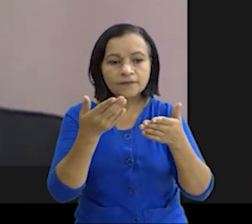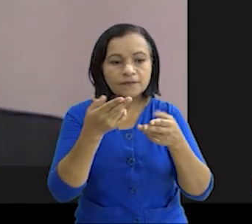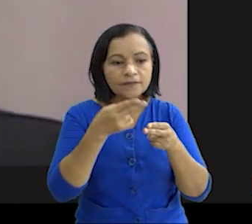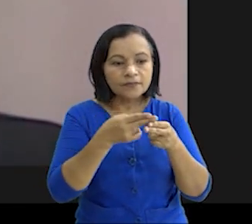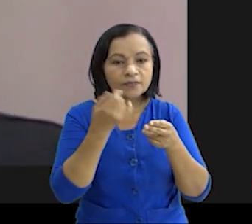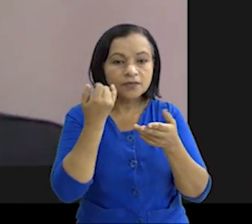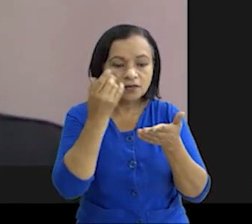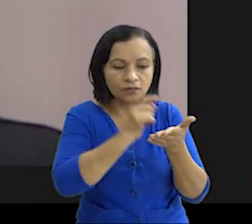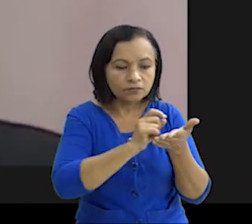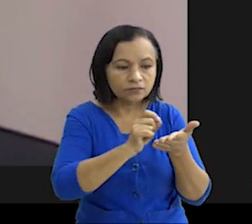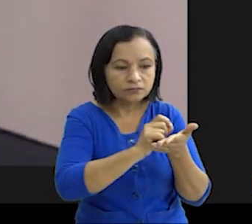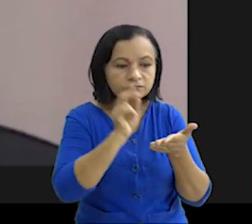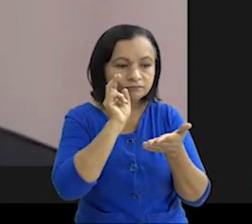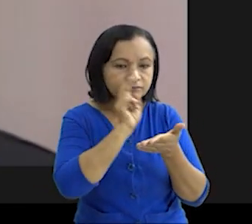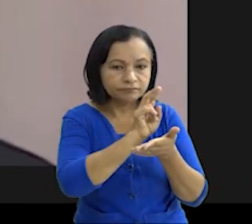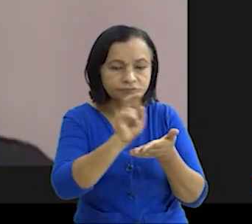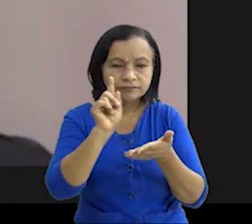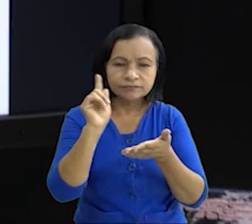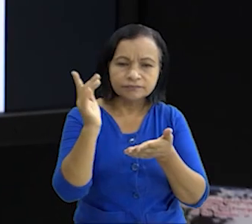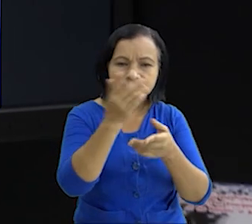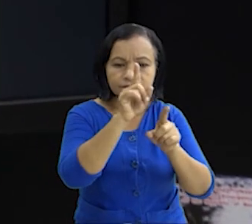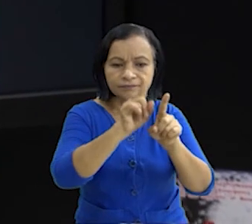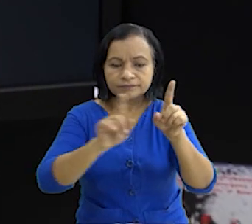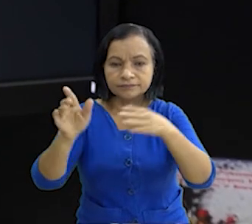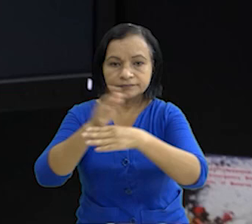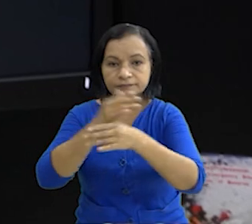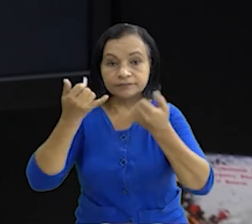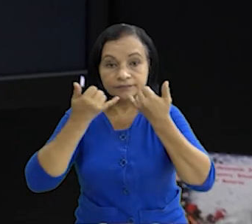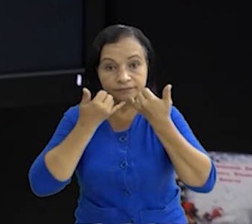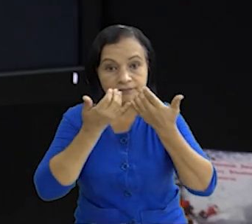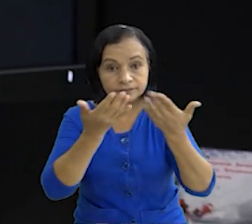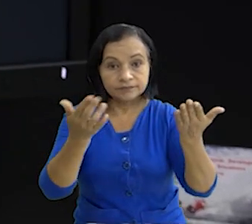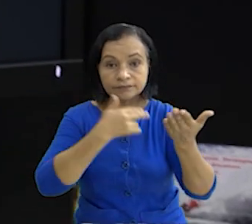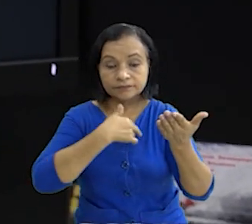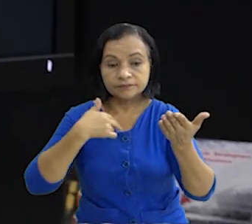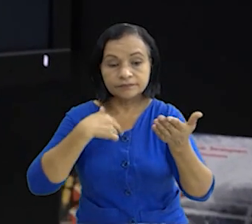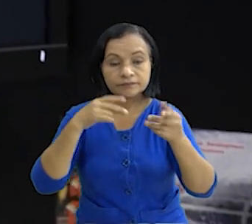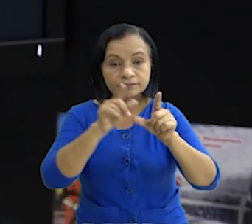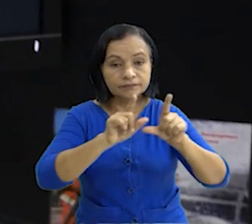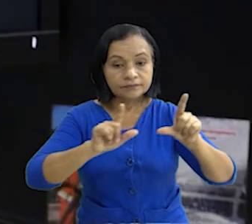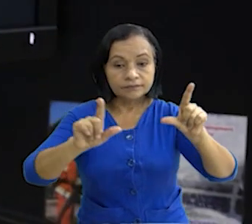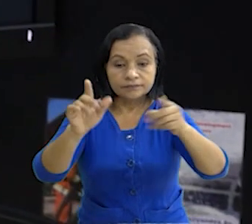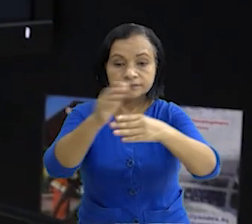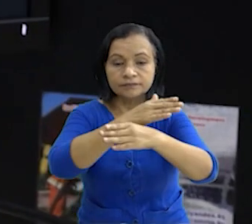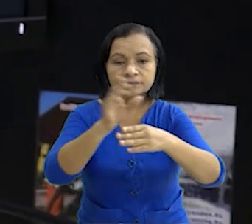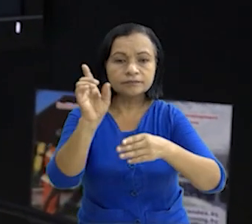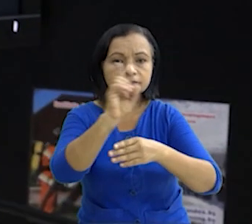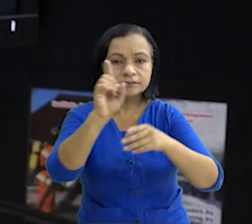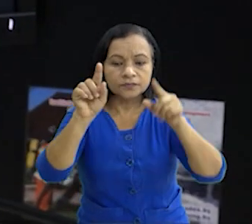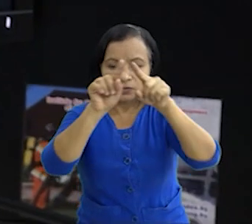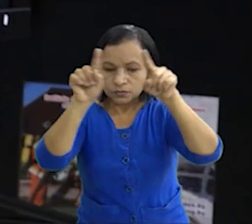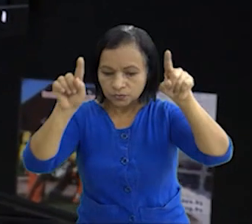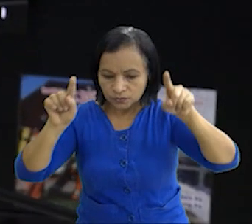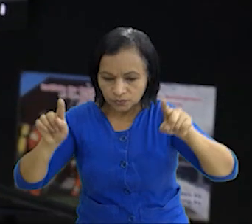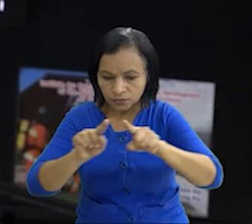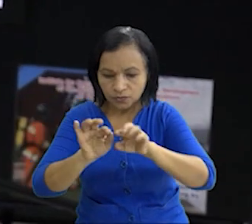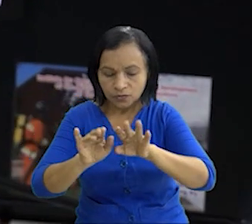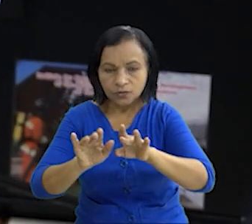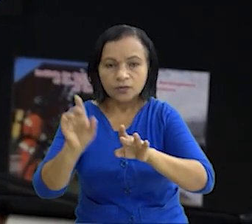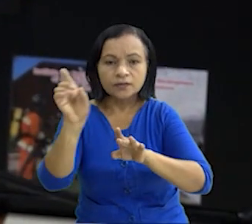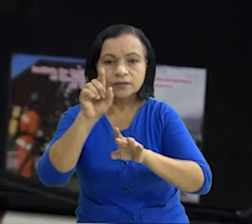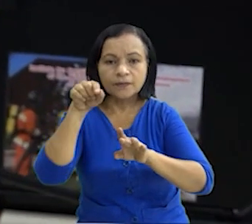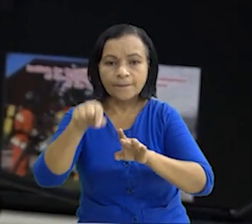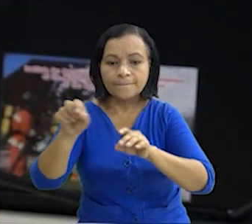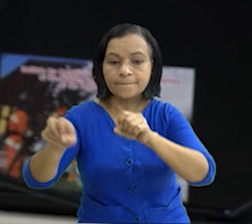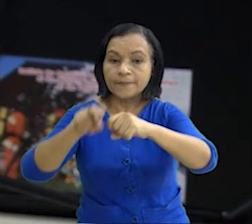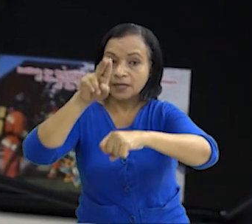levantamiento de información a todos los niveles. La información levantada del territorio es alojada en una base de datos de la